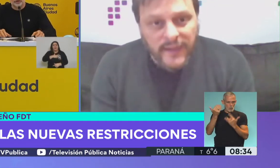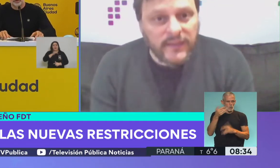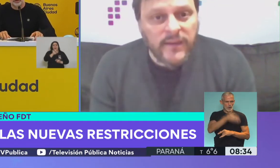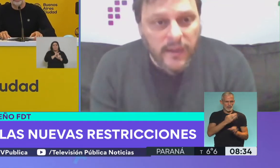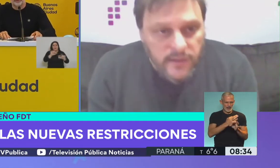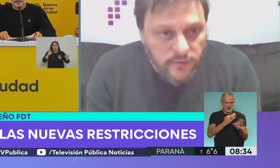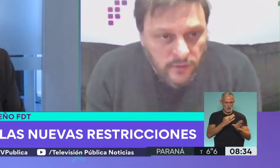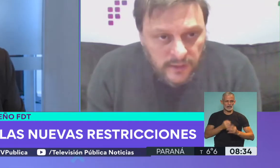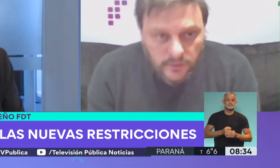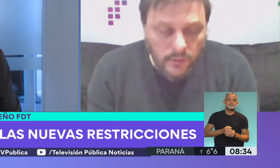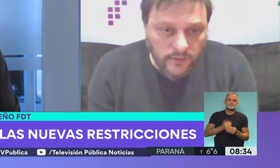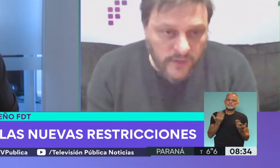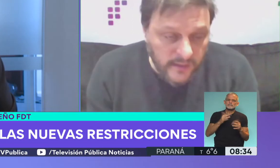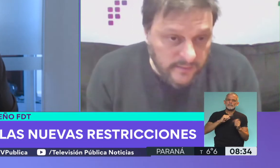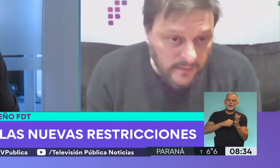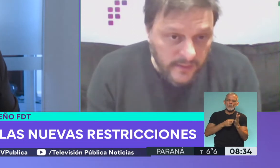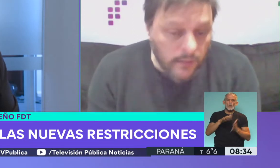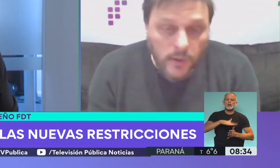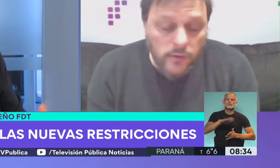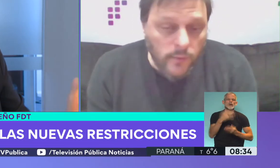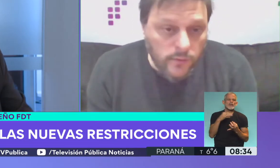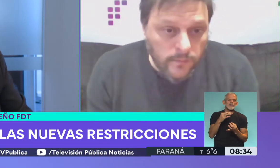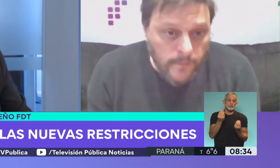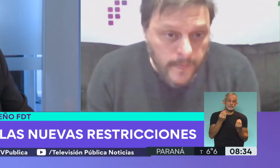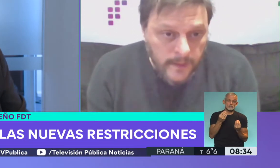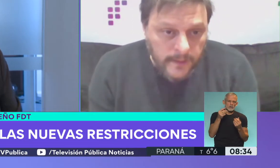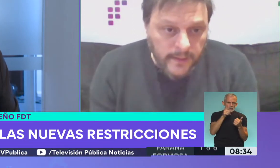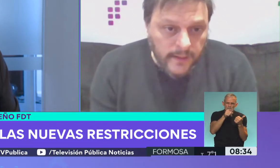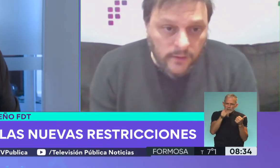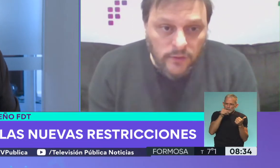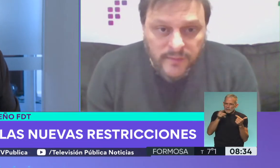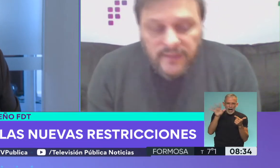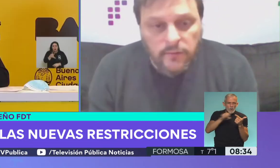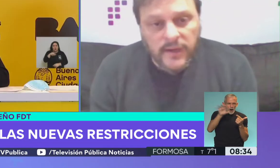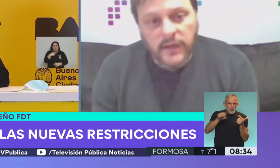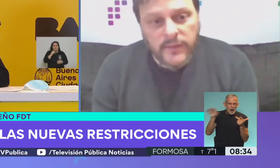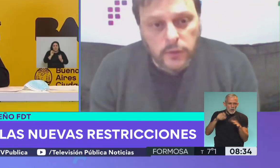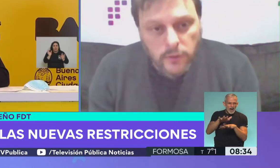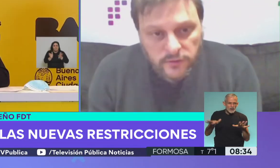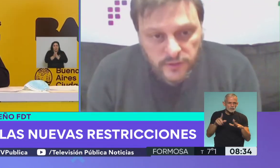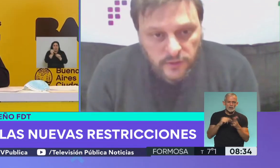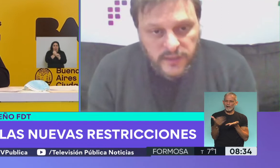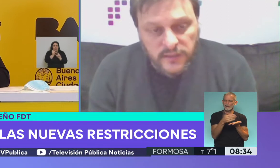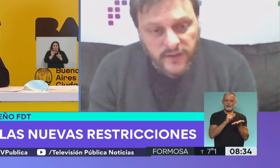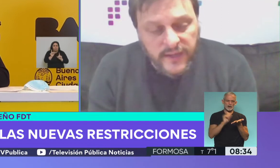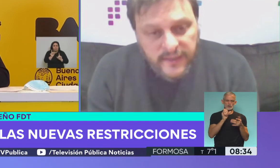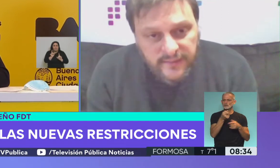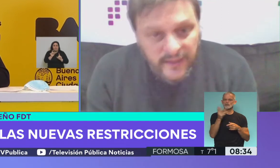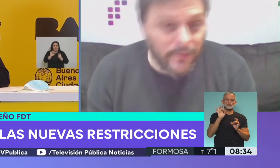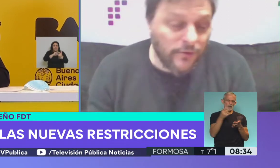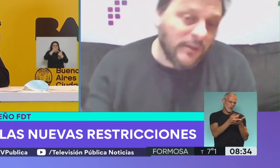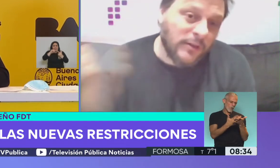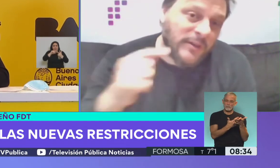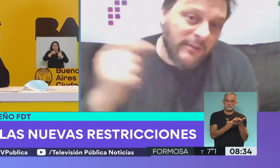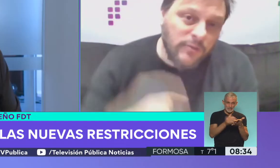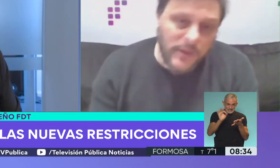segundo lugar, ¿qué tendría que haber hecho la Ciudad de Buenos Aires? Ir a buscar uno por uno. No solamente hacer un relevamiento a ojo, sino identificar quiénes